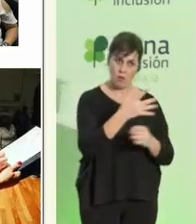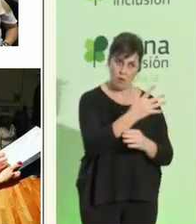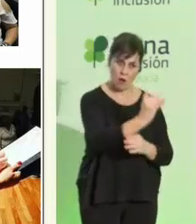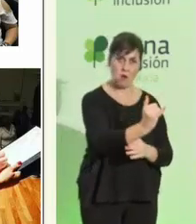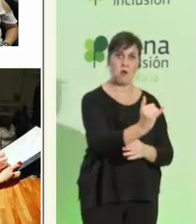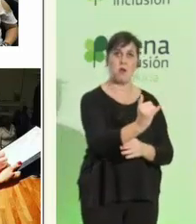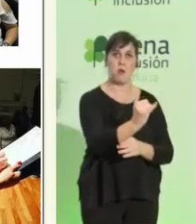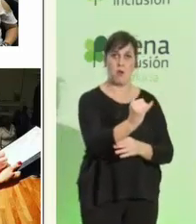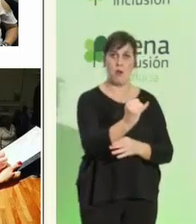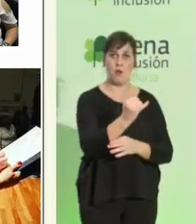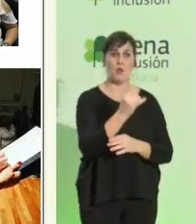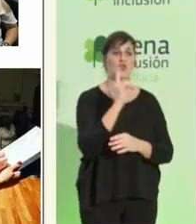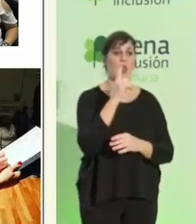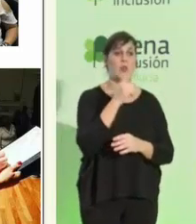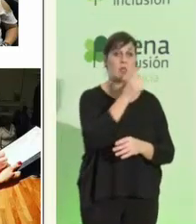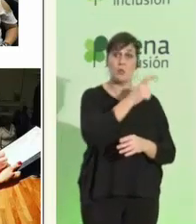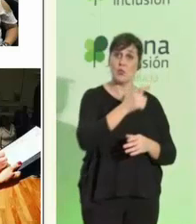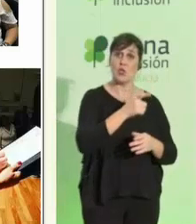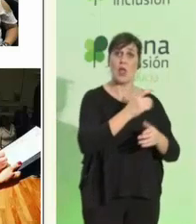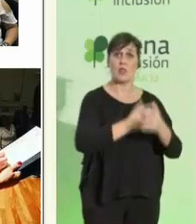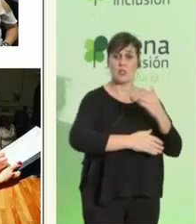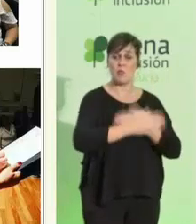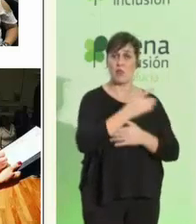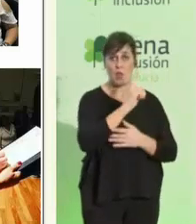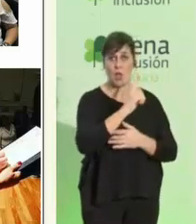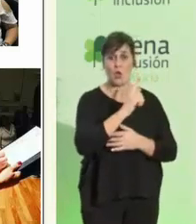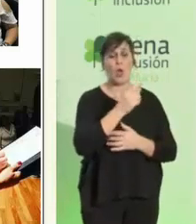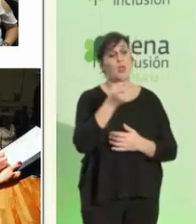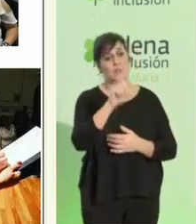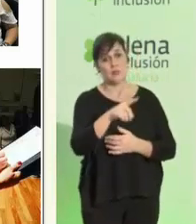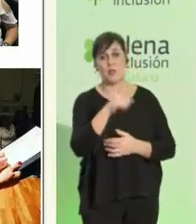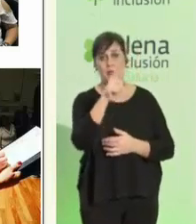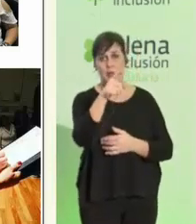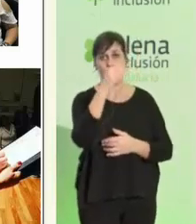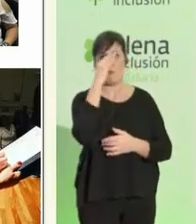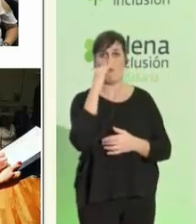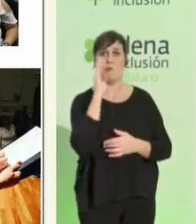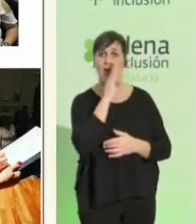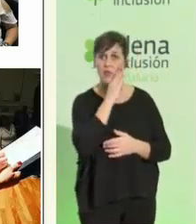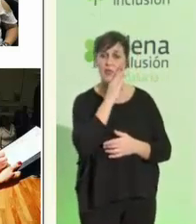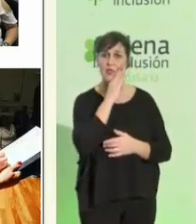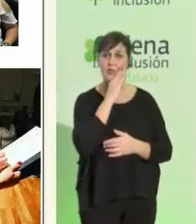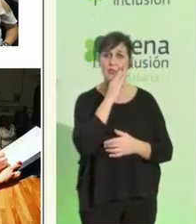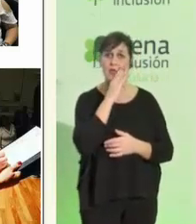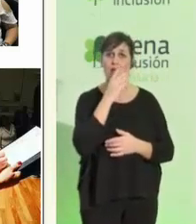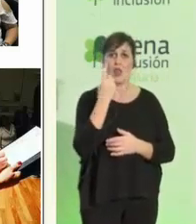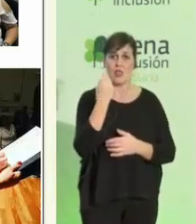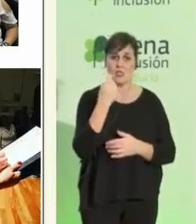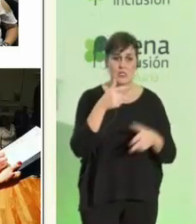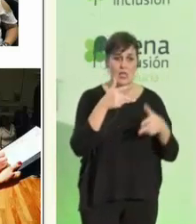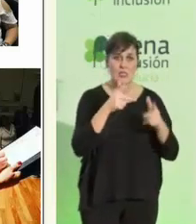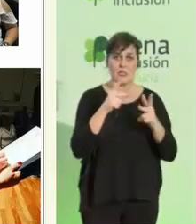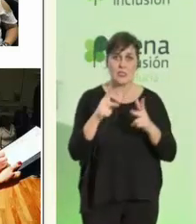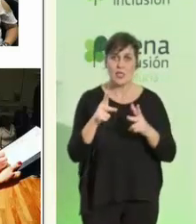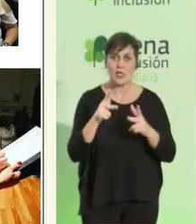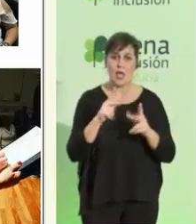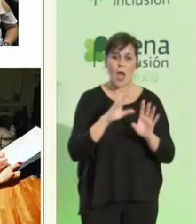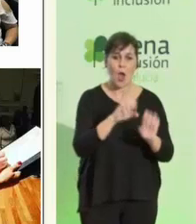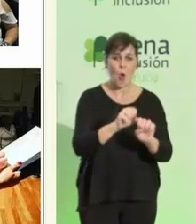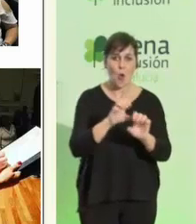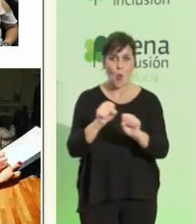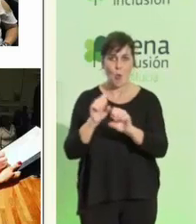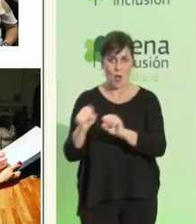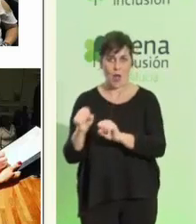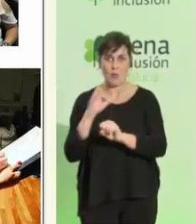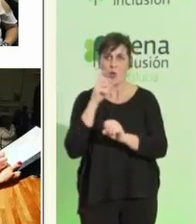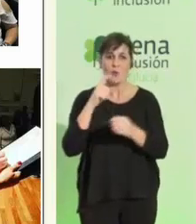presentes los discapacitados, porque era algo muy importante, que se ocupasen esas sillas, que todos esos miembros ocupasen